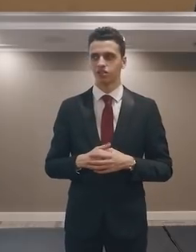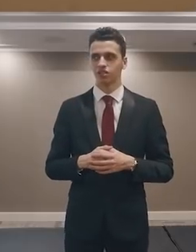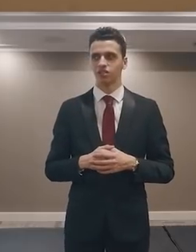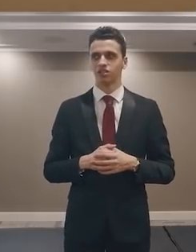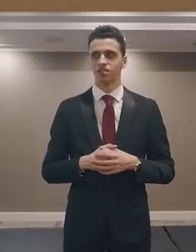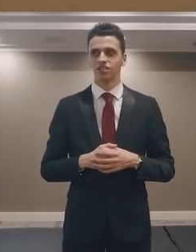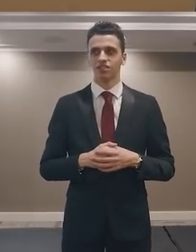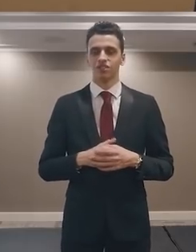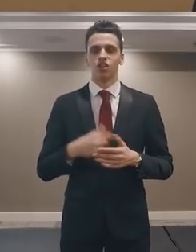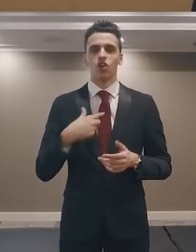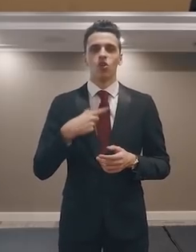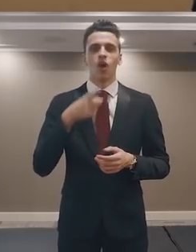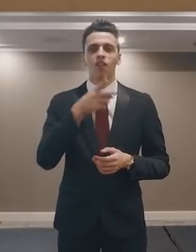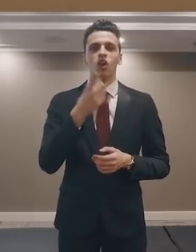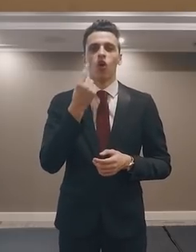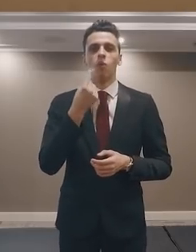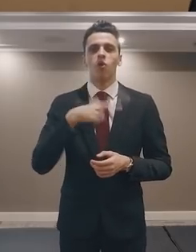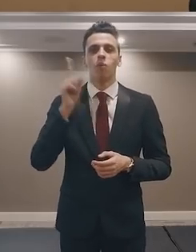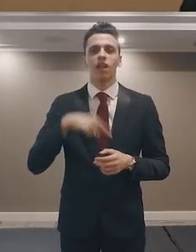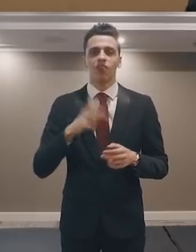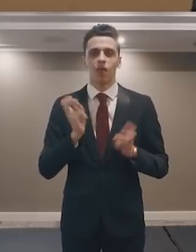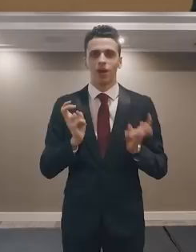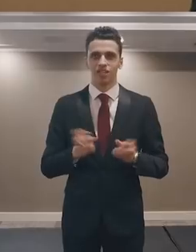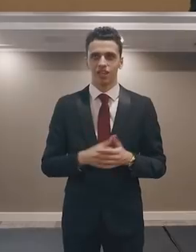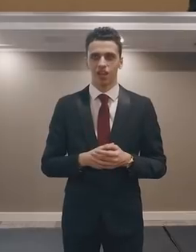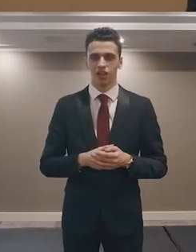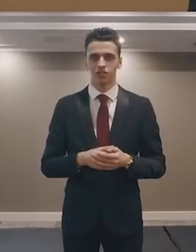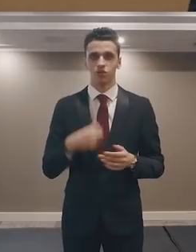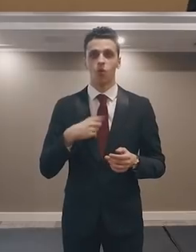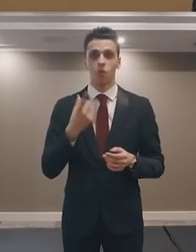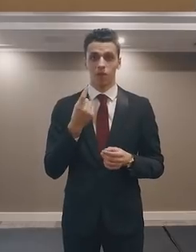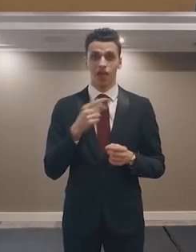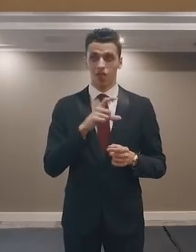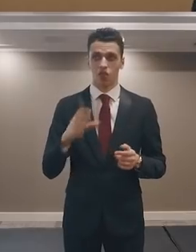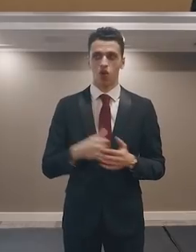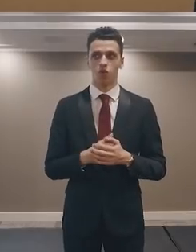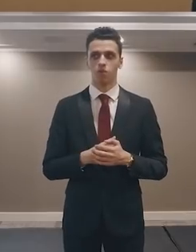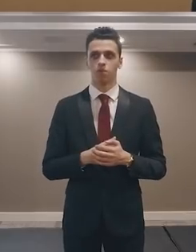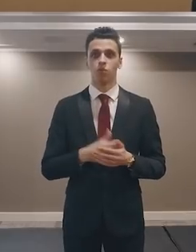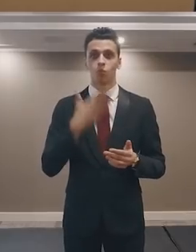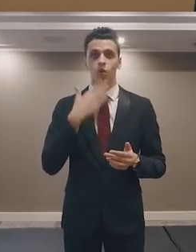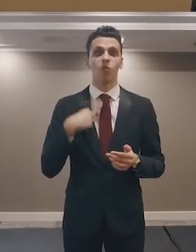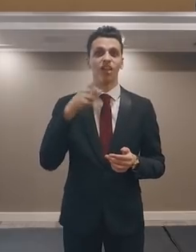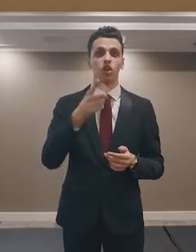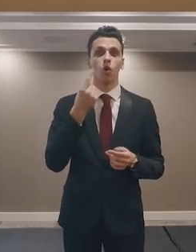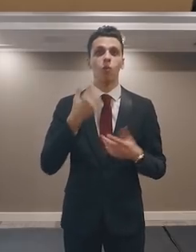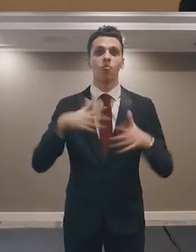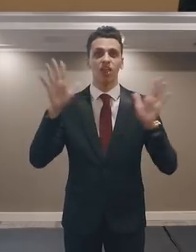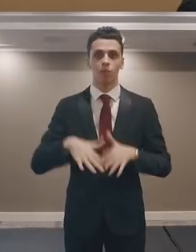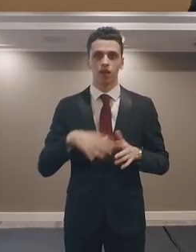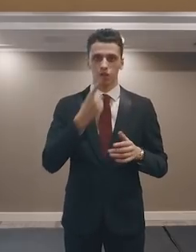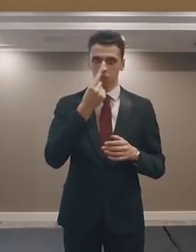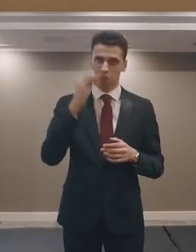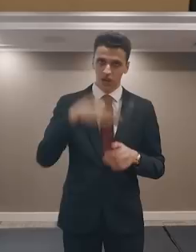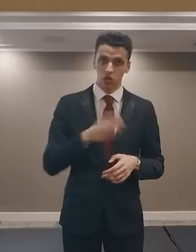y me compras mil zapatillas y te hago un precio si me compras 10.000 estaría mejor precio si verdad si me